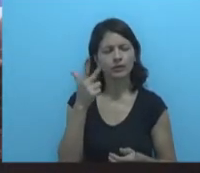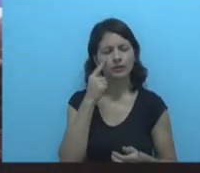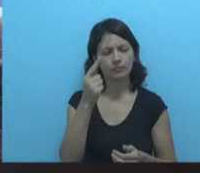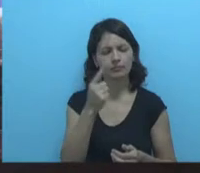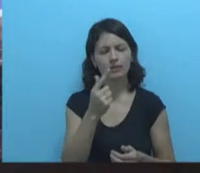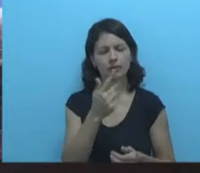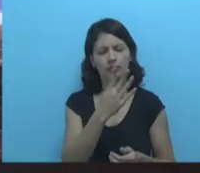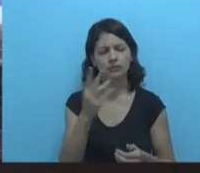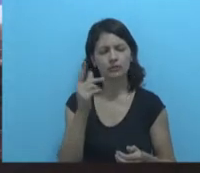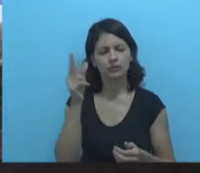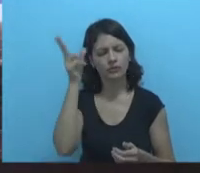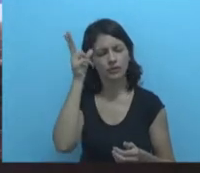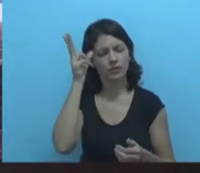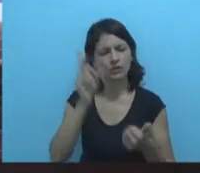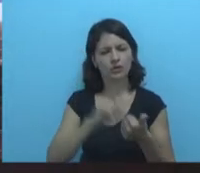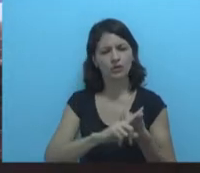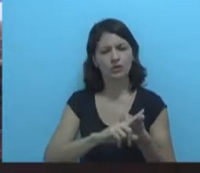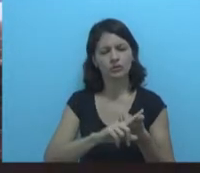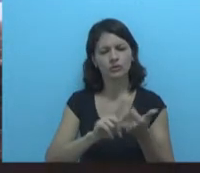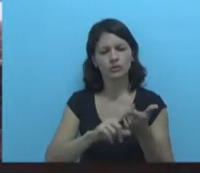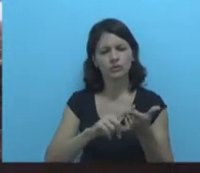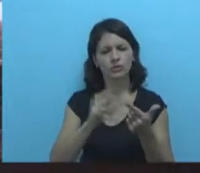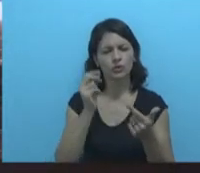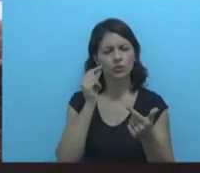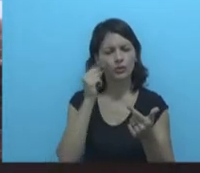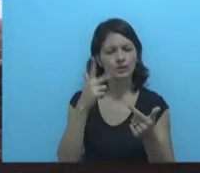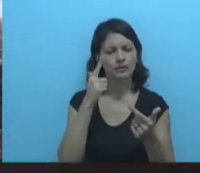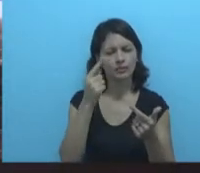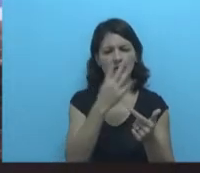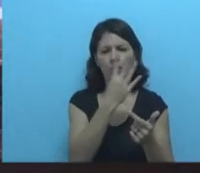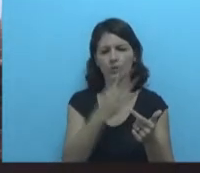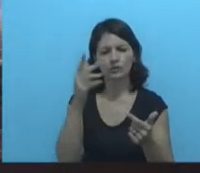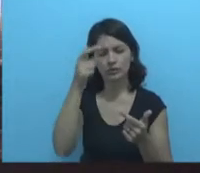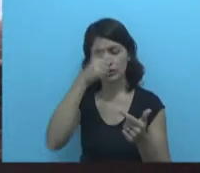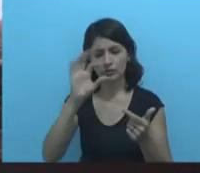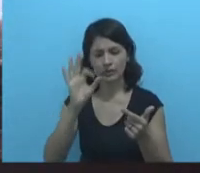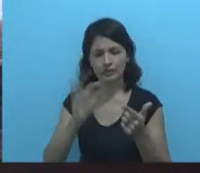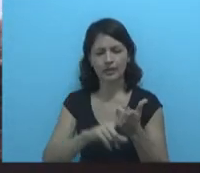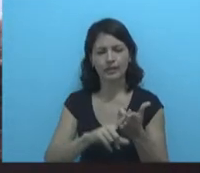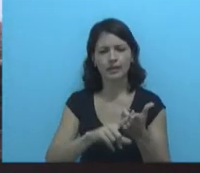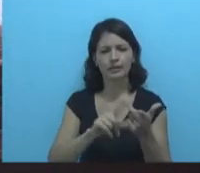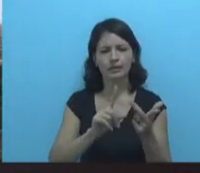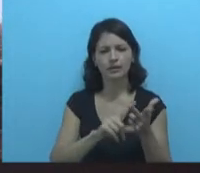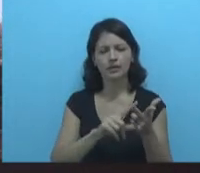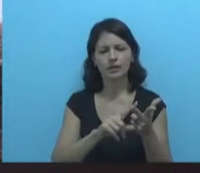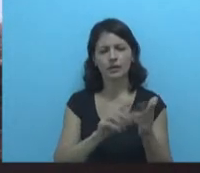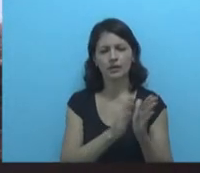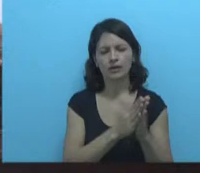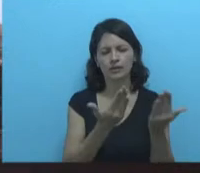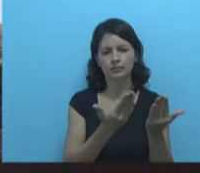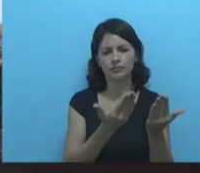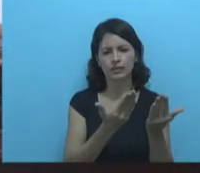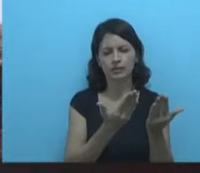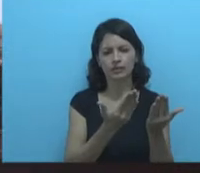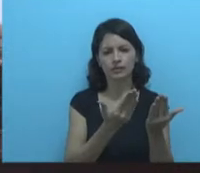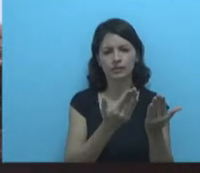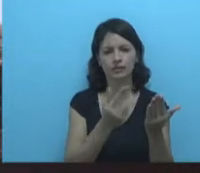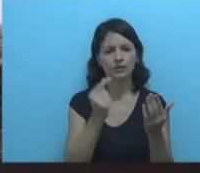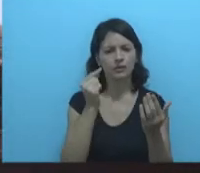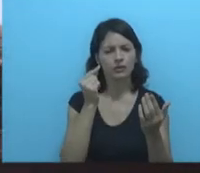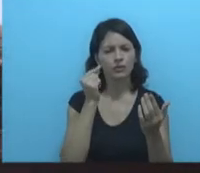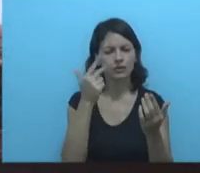43.458, diputada Armas Velavi. El expediente 43.460 de la diputada Armas Velavi, el